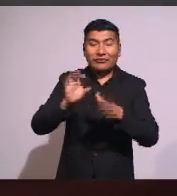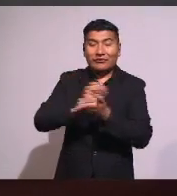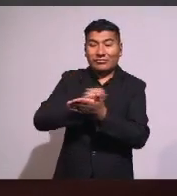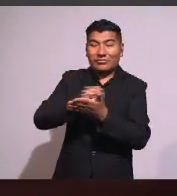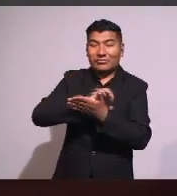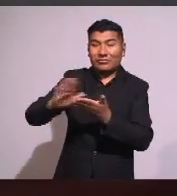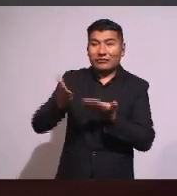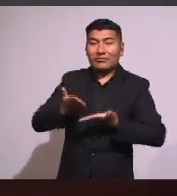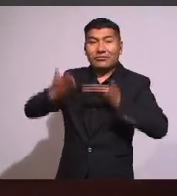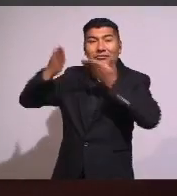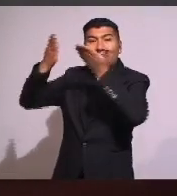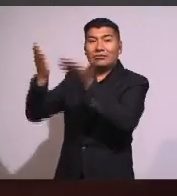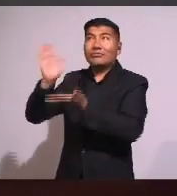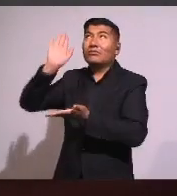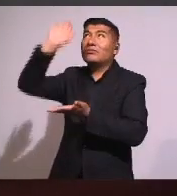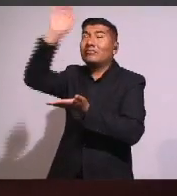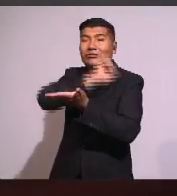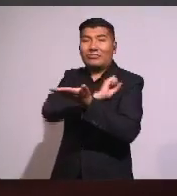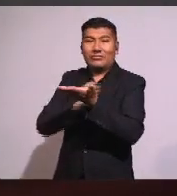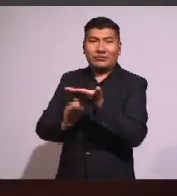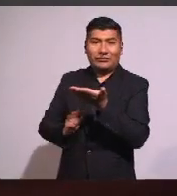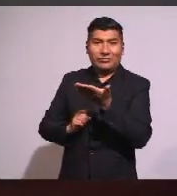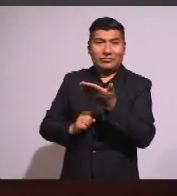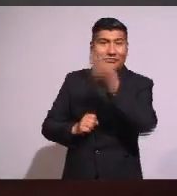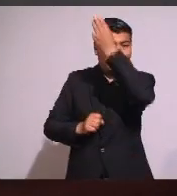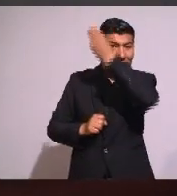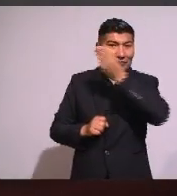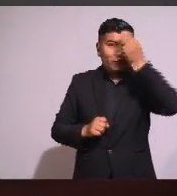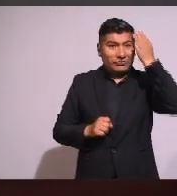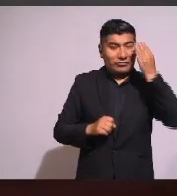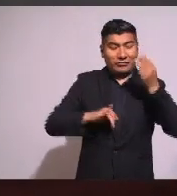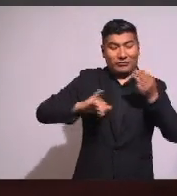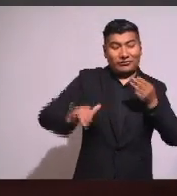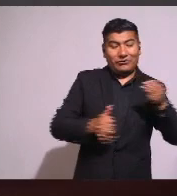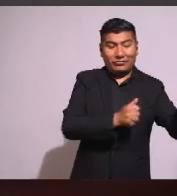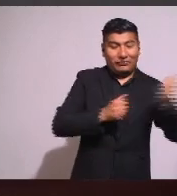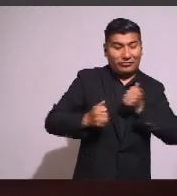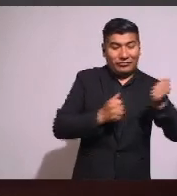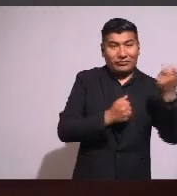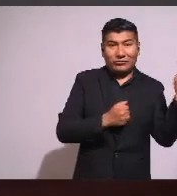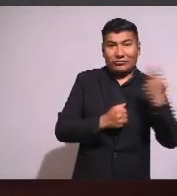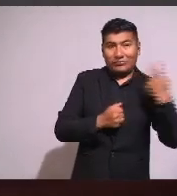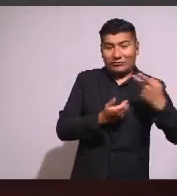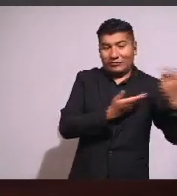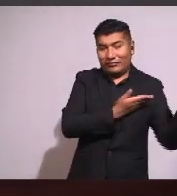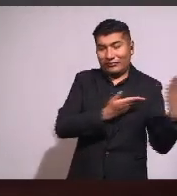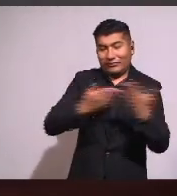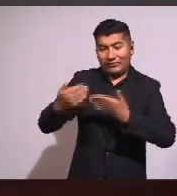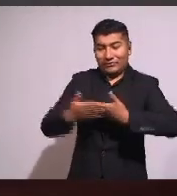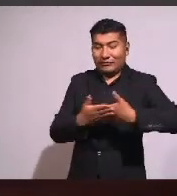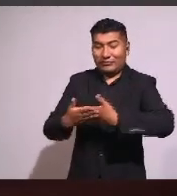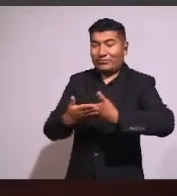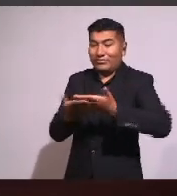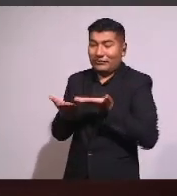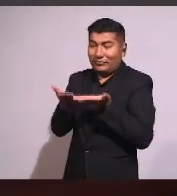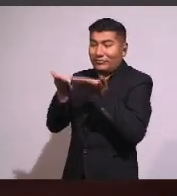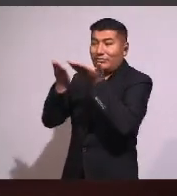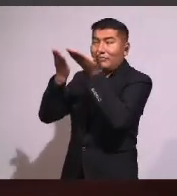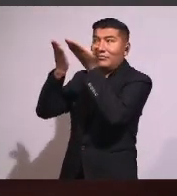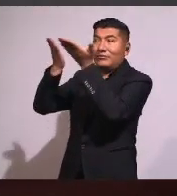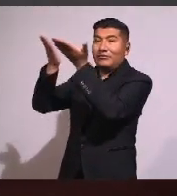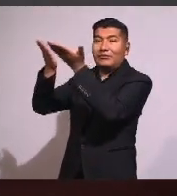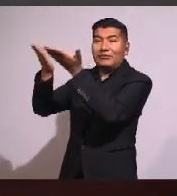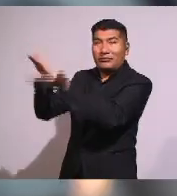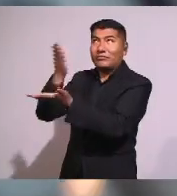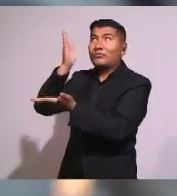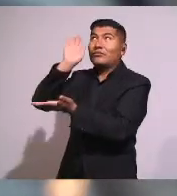al Señor. María y José llevaron al niño a Jerusalén para presentarlo y